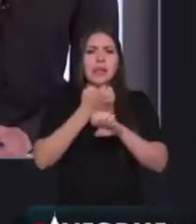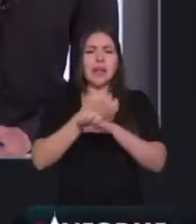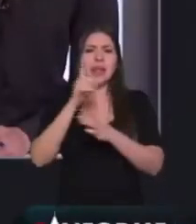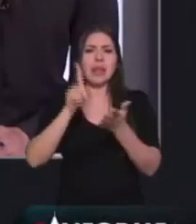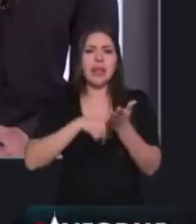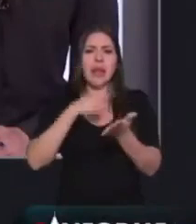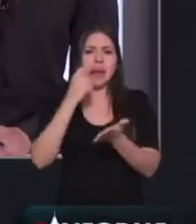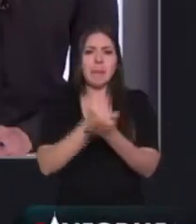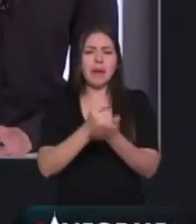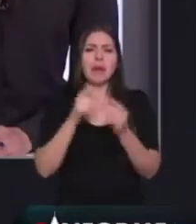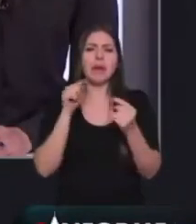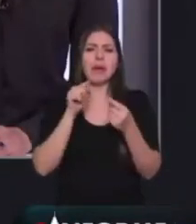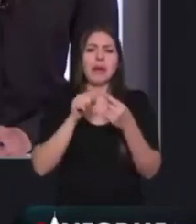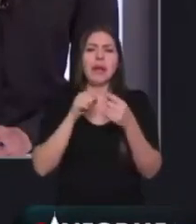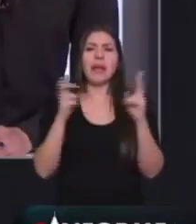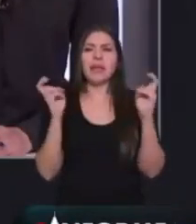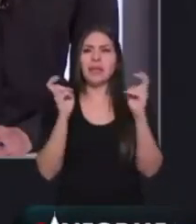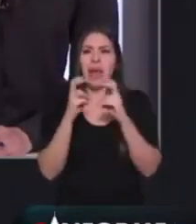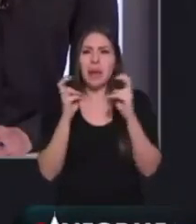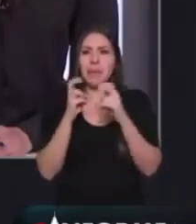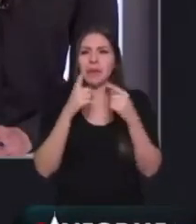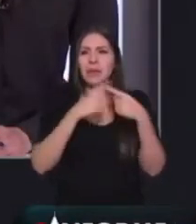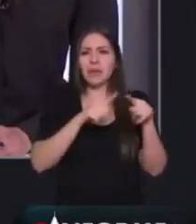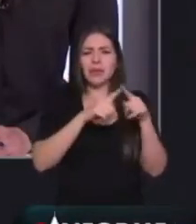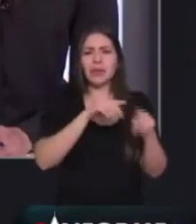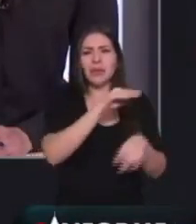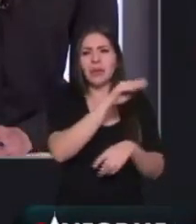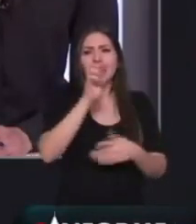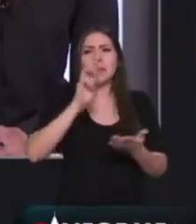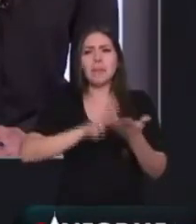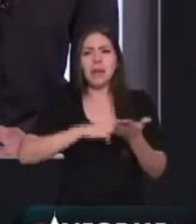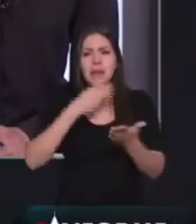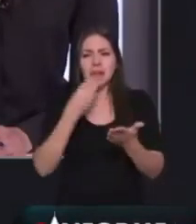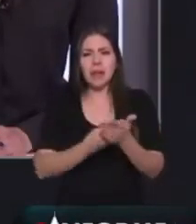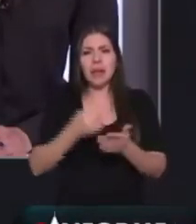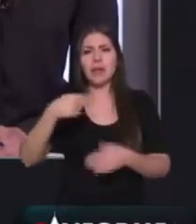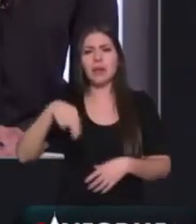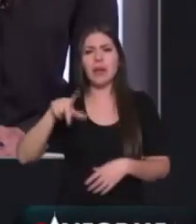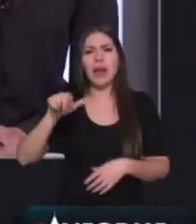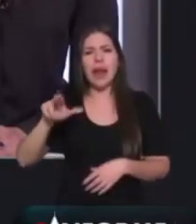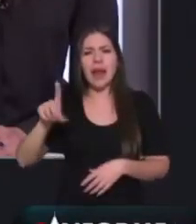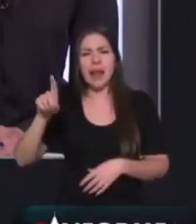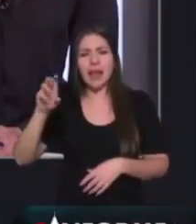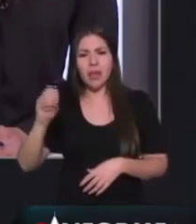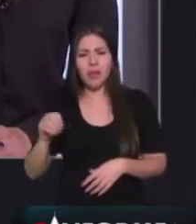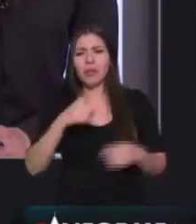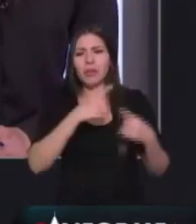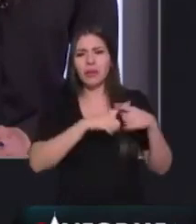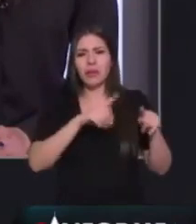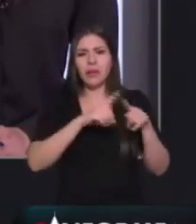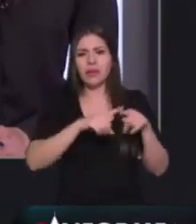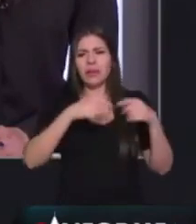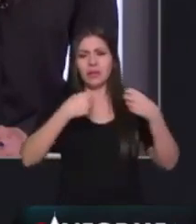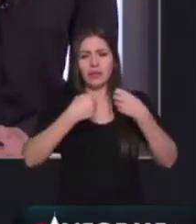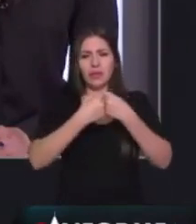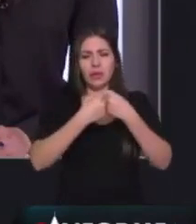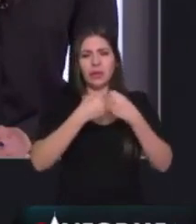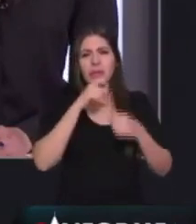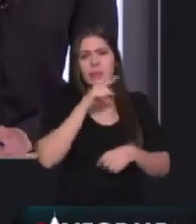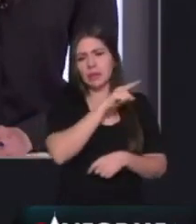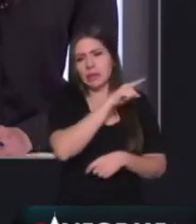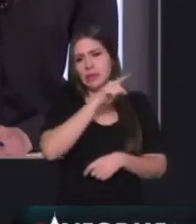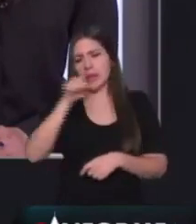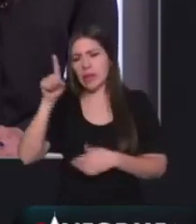la región de Tampico, estoy hablando de toda la frontera chica de Matamoros, de Nuevo Laredo, del área de San Fernando. Esto solamente en el estado